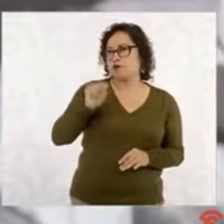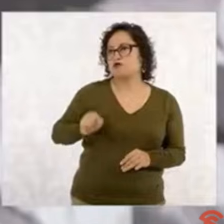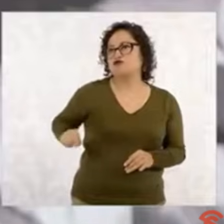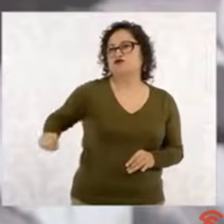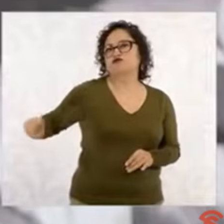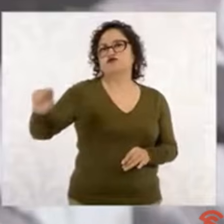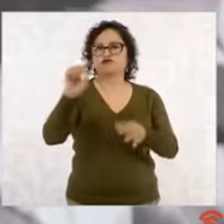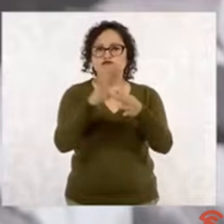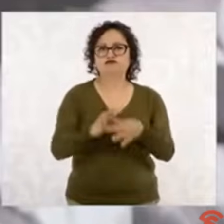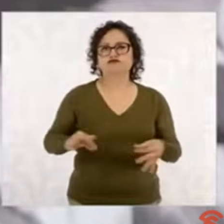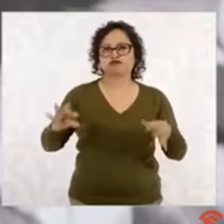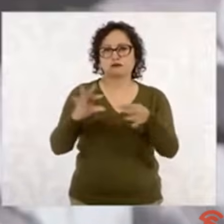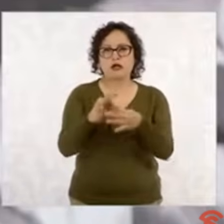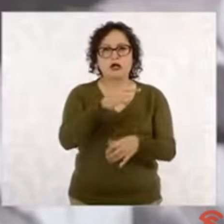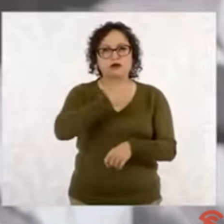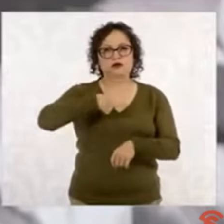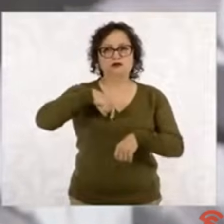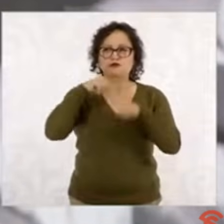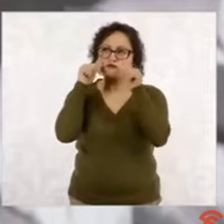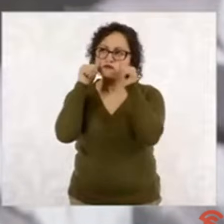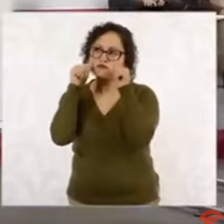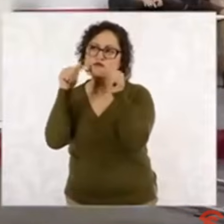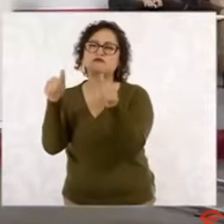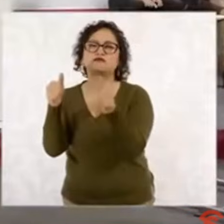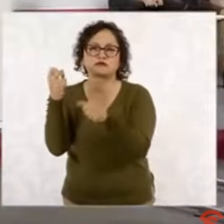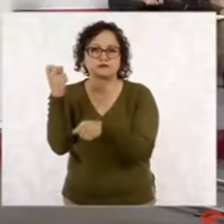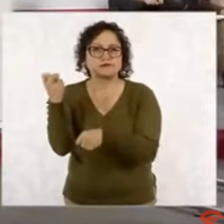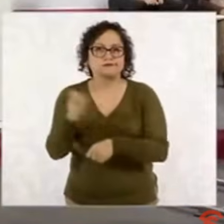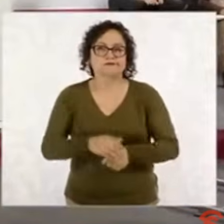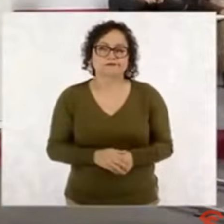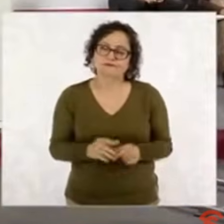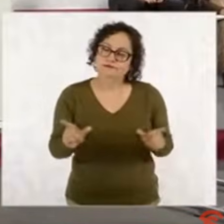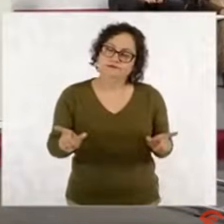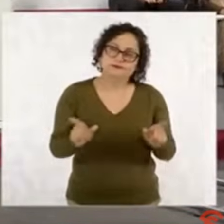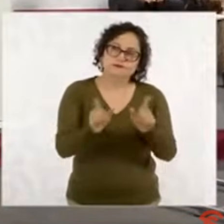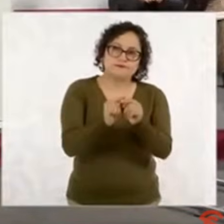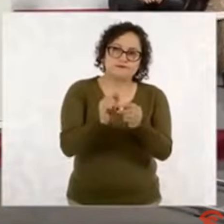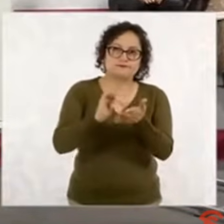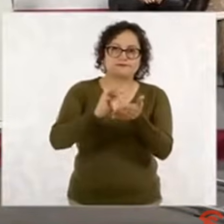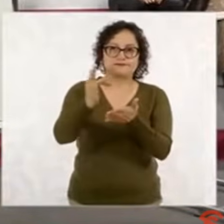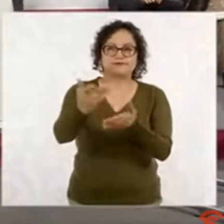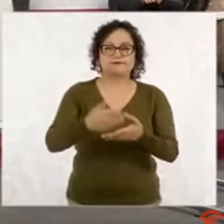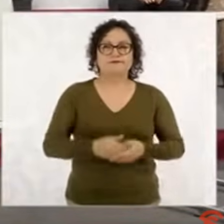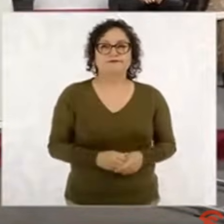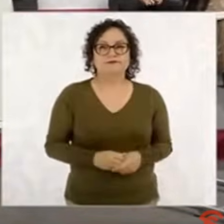muy atentos dando seguimiento a estos trabajos. Es cuanto de mi parte, Presidenta. Gracias.